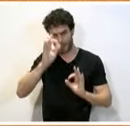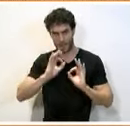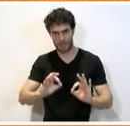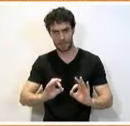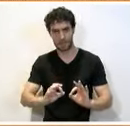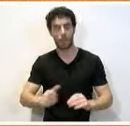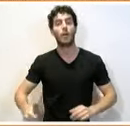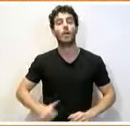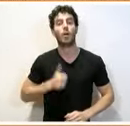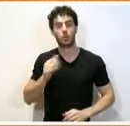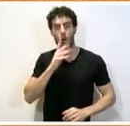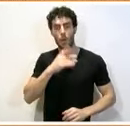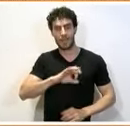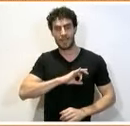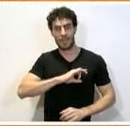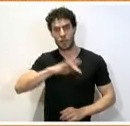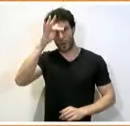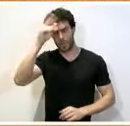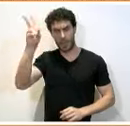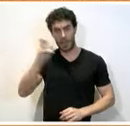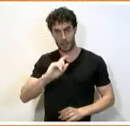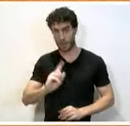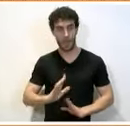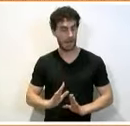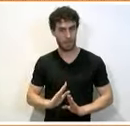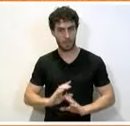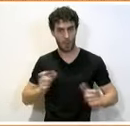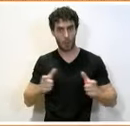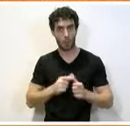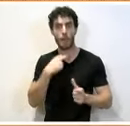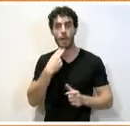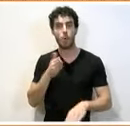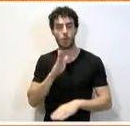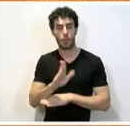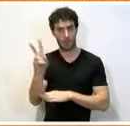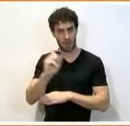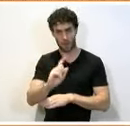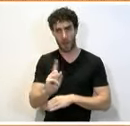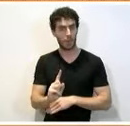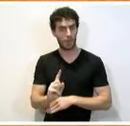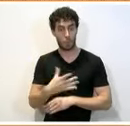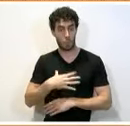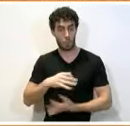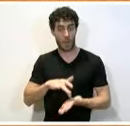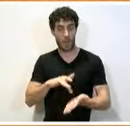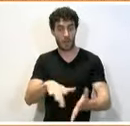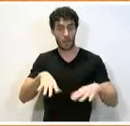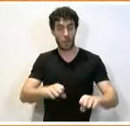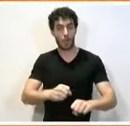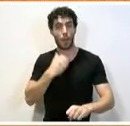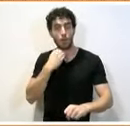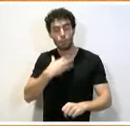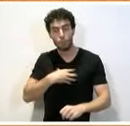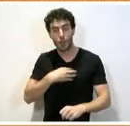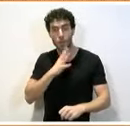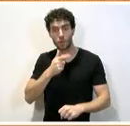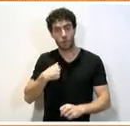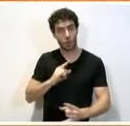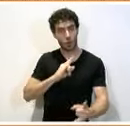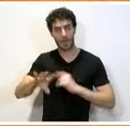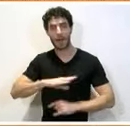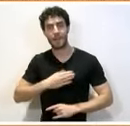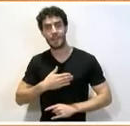ocasión, el señor Domínguez no vino a la Junta de Portavoces, tendría sus cuestiones de agenda y, por tanto, yo le llamé al día